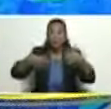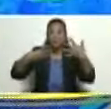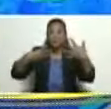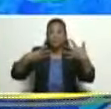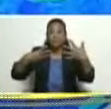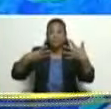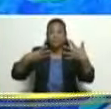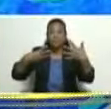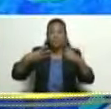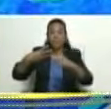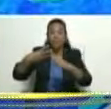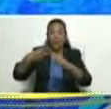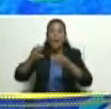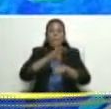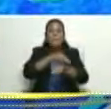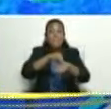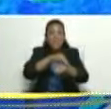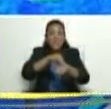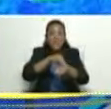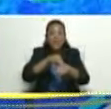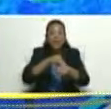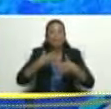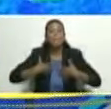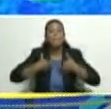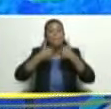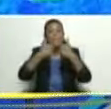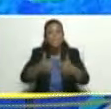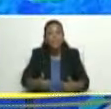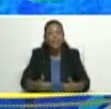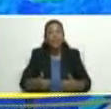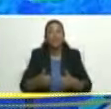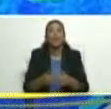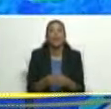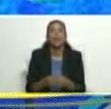lo que tiene que ver con el bienestar